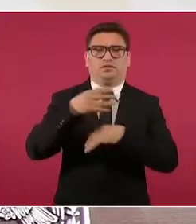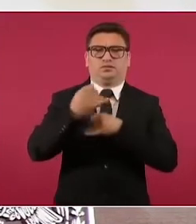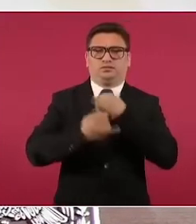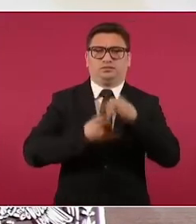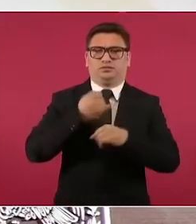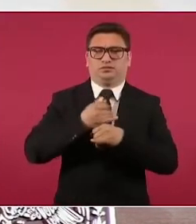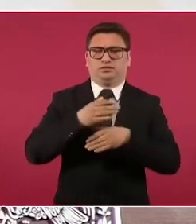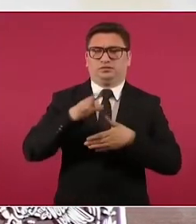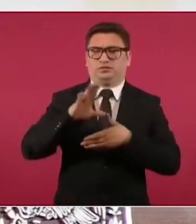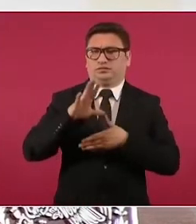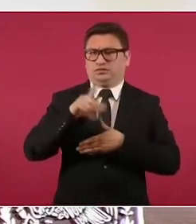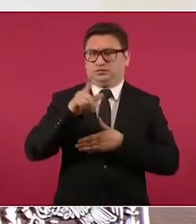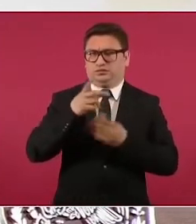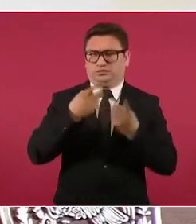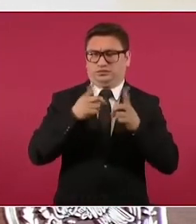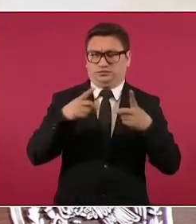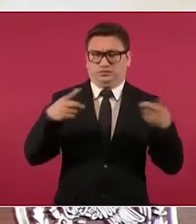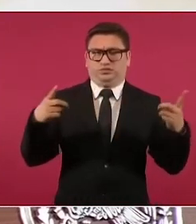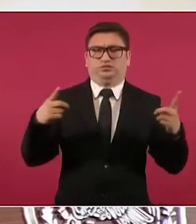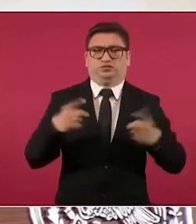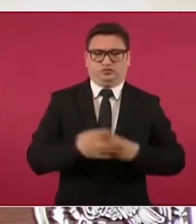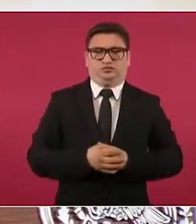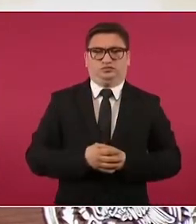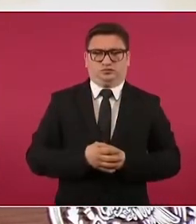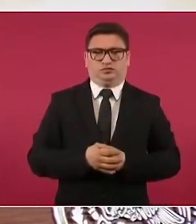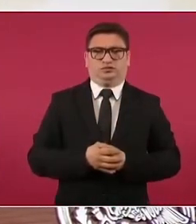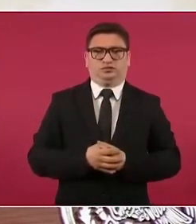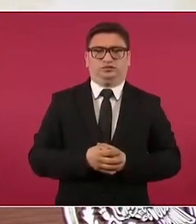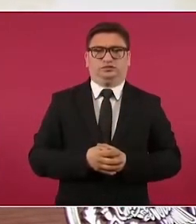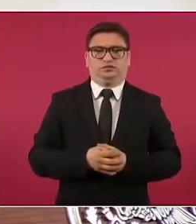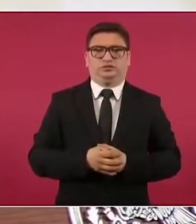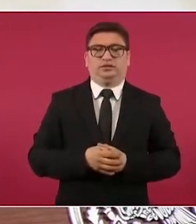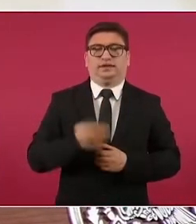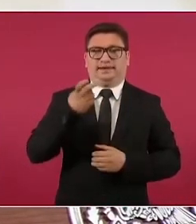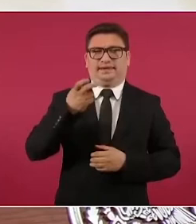Interamericano de Desarrollo. Ahí estuvo precisamente